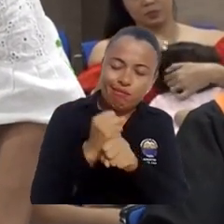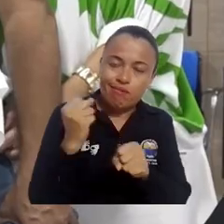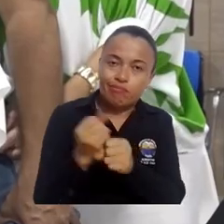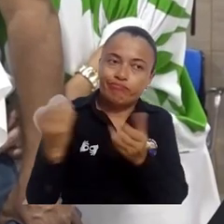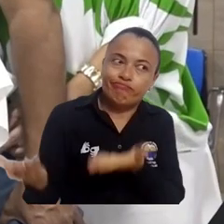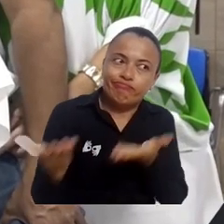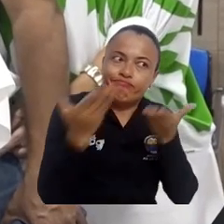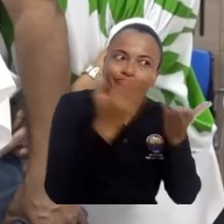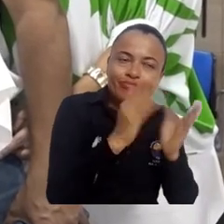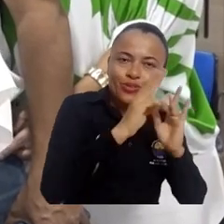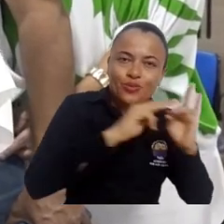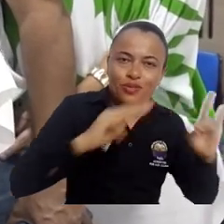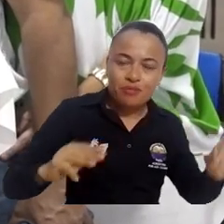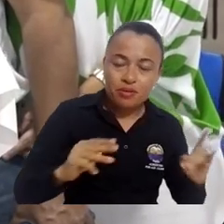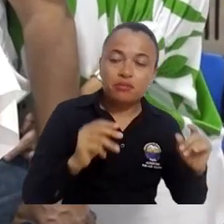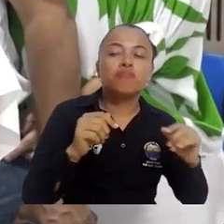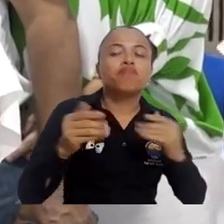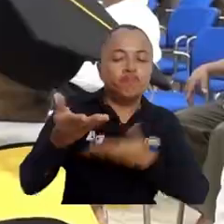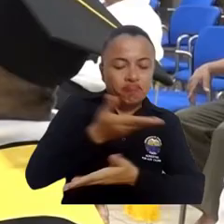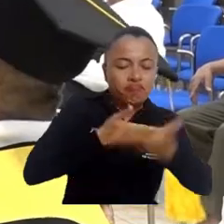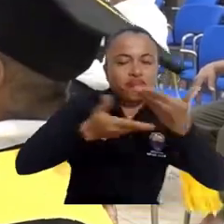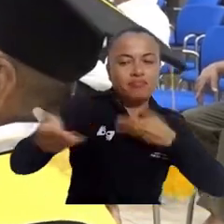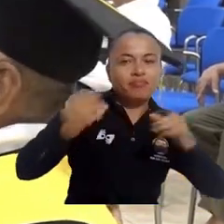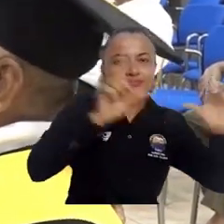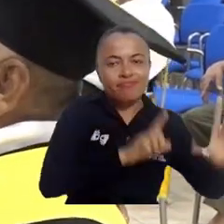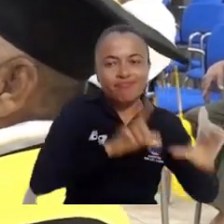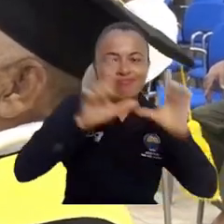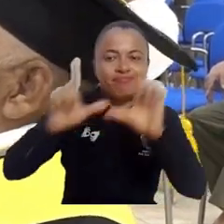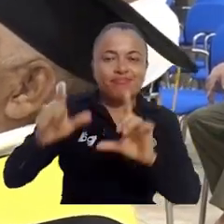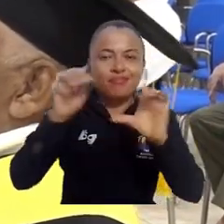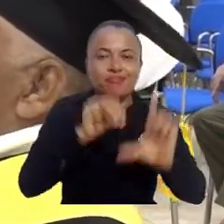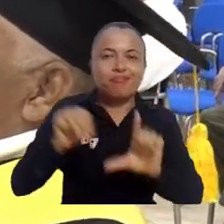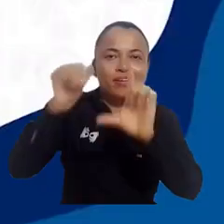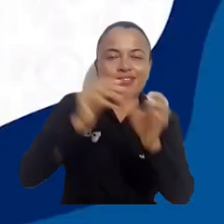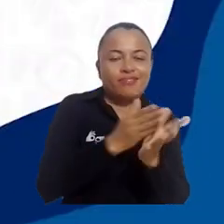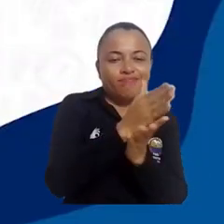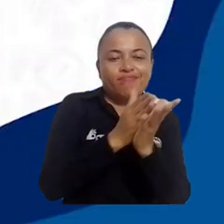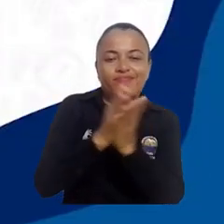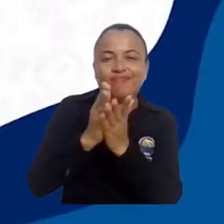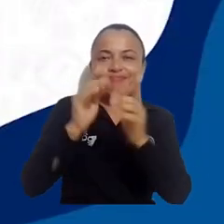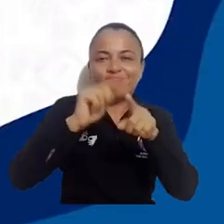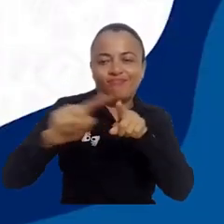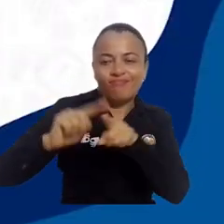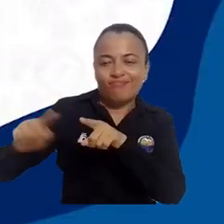ese servicio titulándolos como magísteres en diferentes áreas del conocimiento.